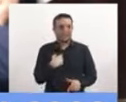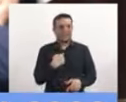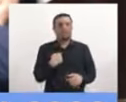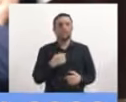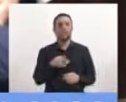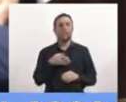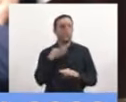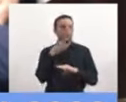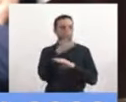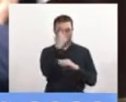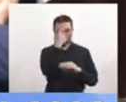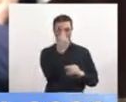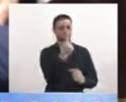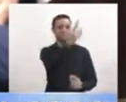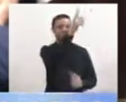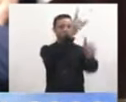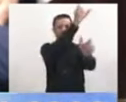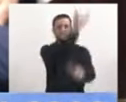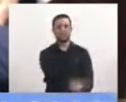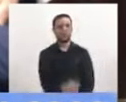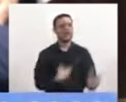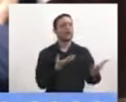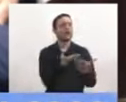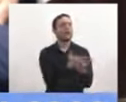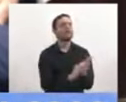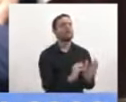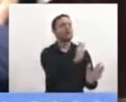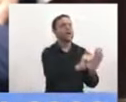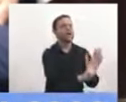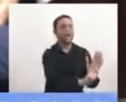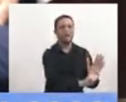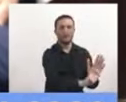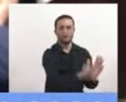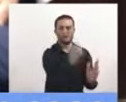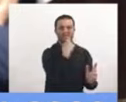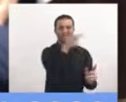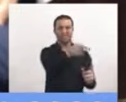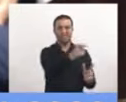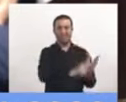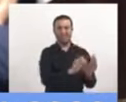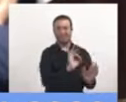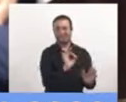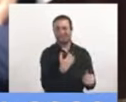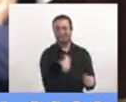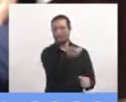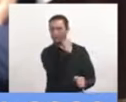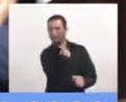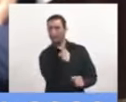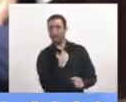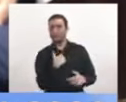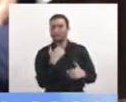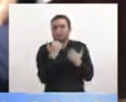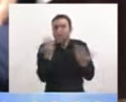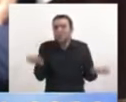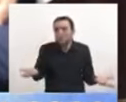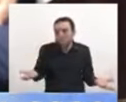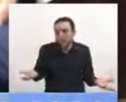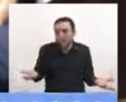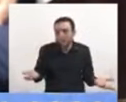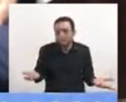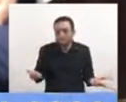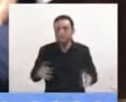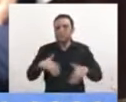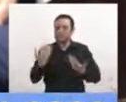hacen saltar? Porque están llegando un montón de esos datos. Entonces, la verdad es que si queremos cambiar la cultura, y con esto termino,